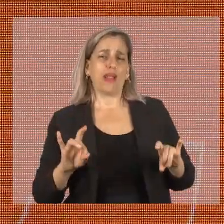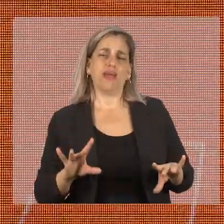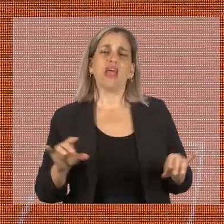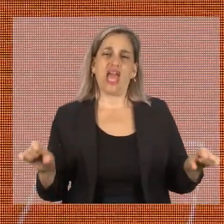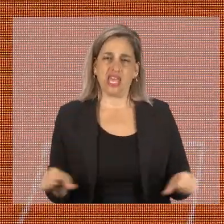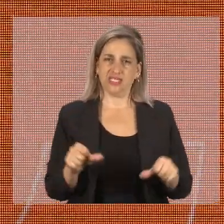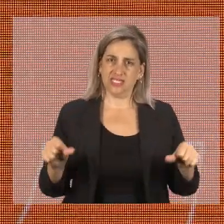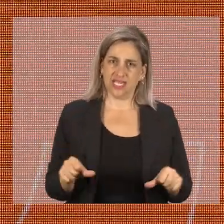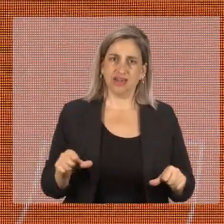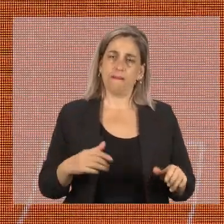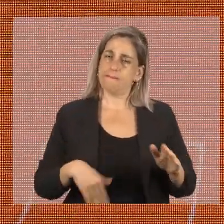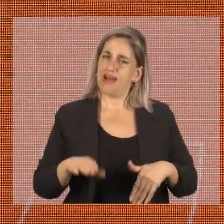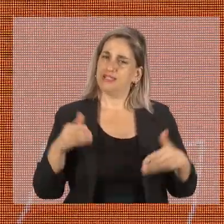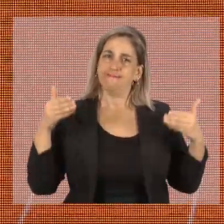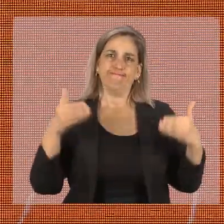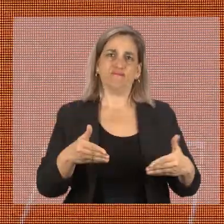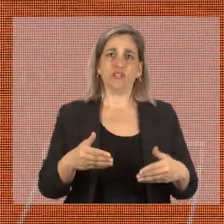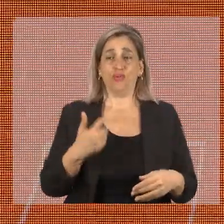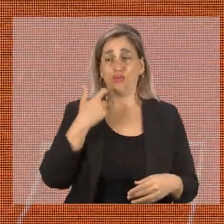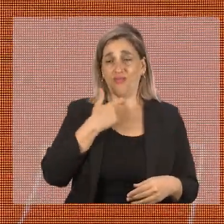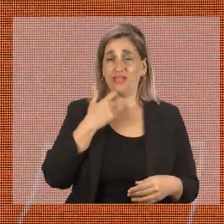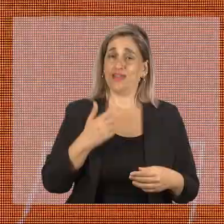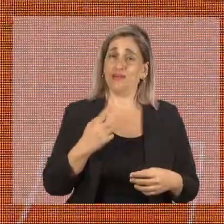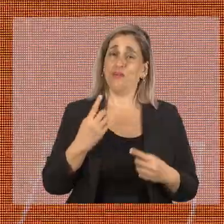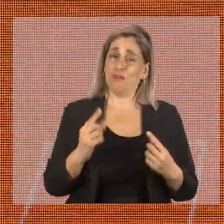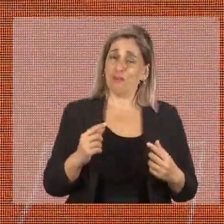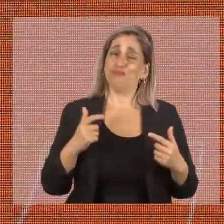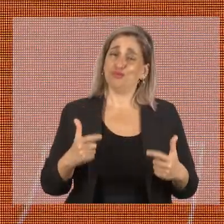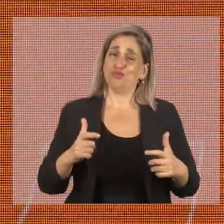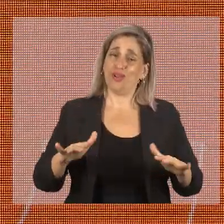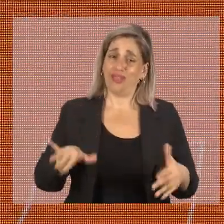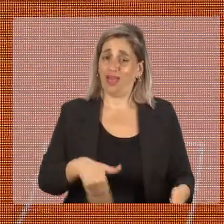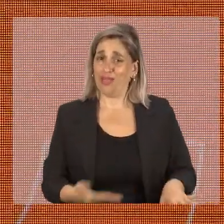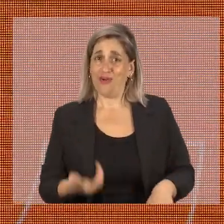naturalmente tenemos que hacer hincapié es en lo que no hemos tenido mucha suerte hasta el momento.